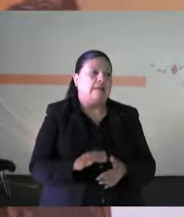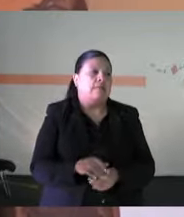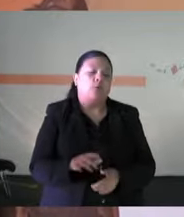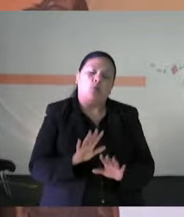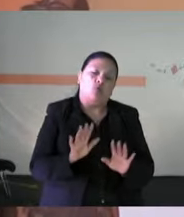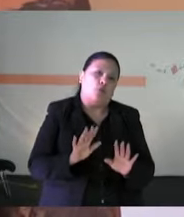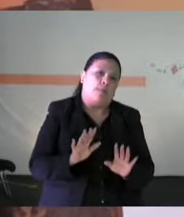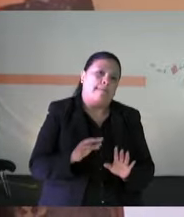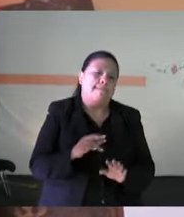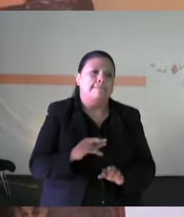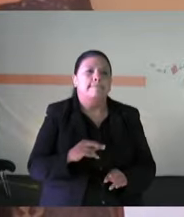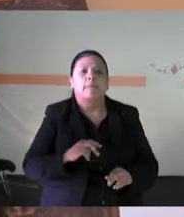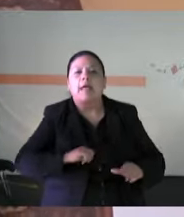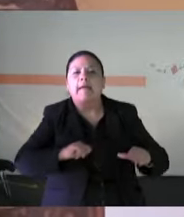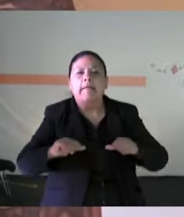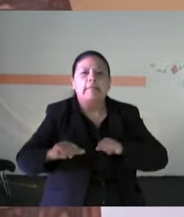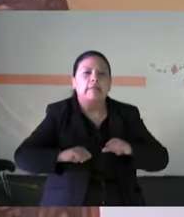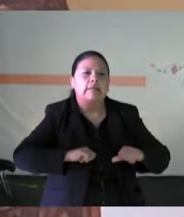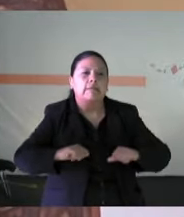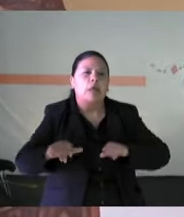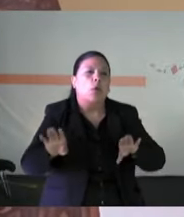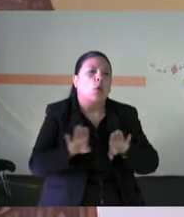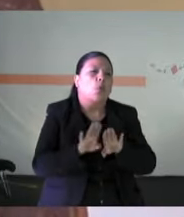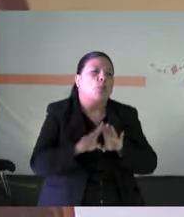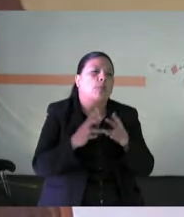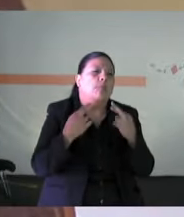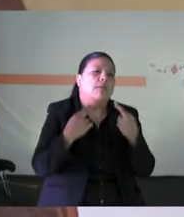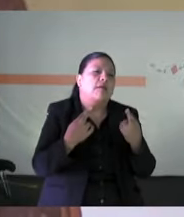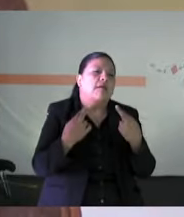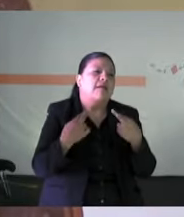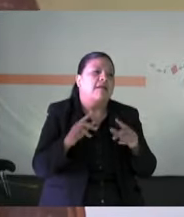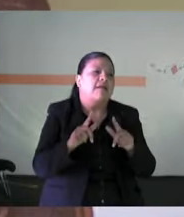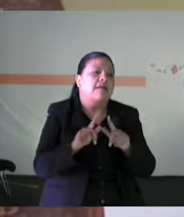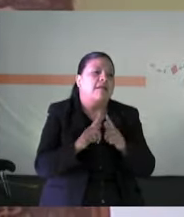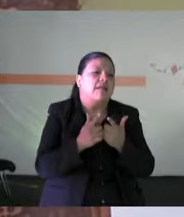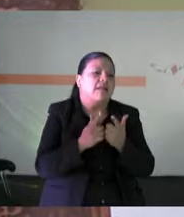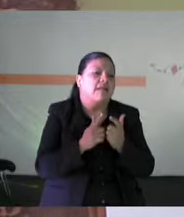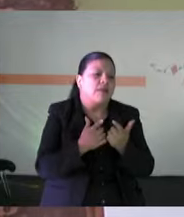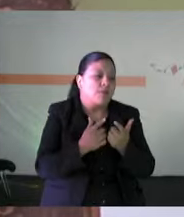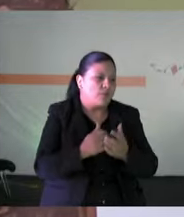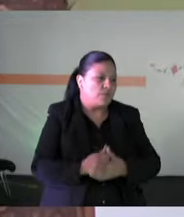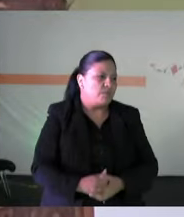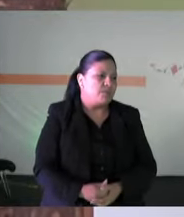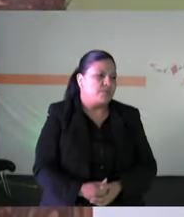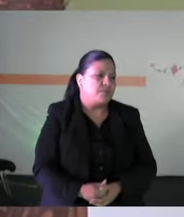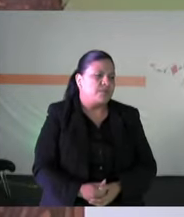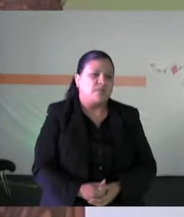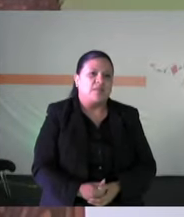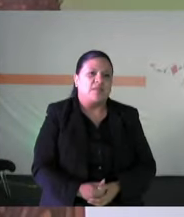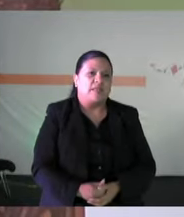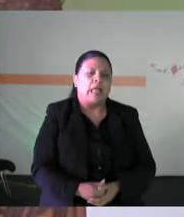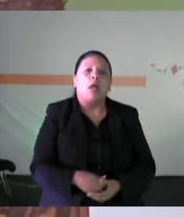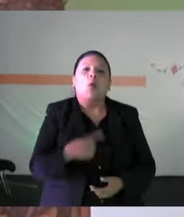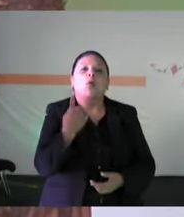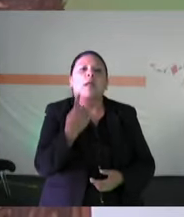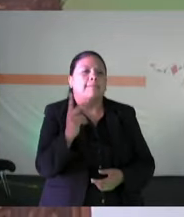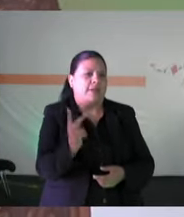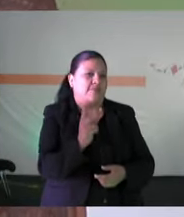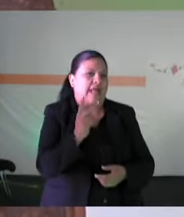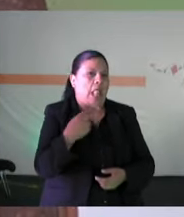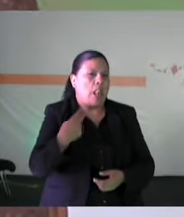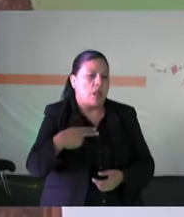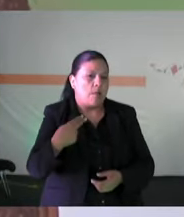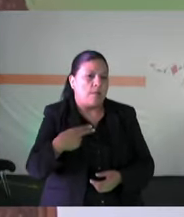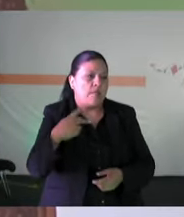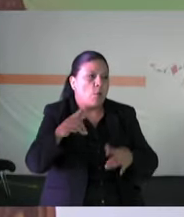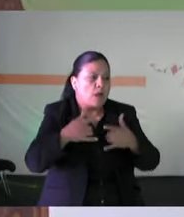para regalar este libro. Y la dinámica es la siguiente, ¿ok? El señor quiero ya me que está me ayudando. Digan el nombre de un cuento